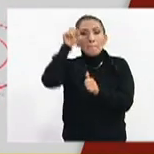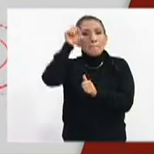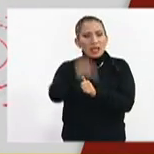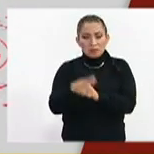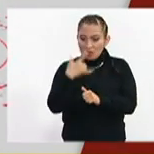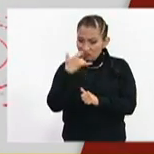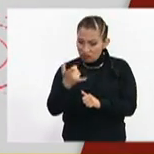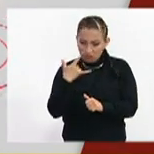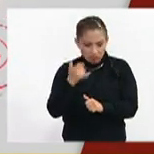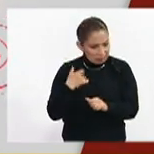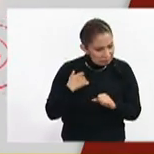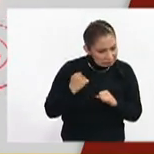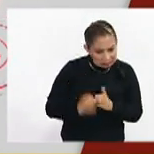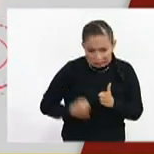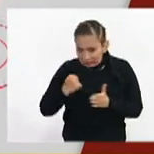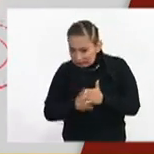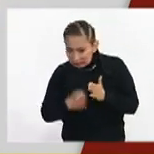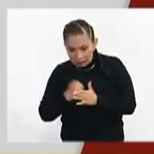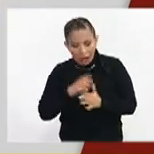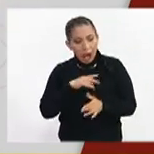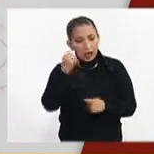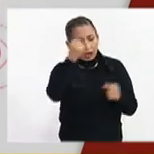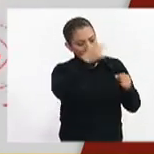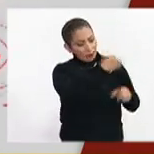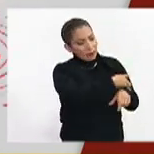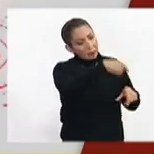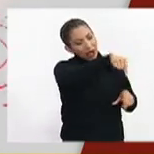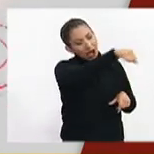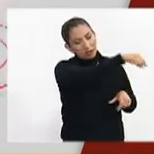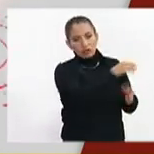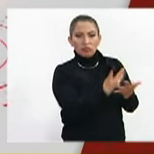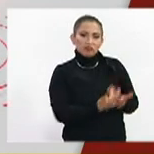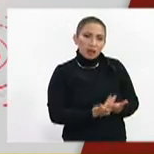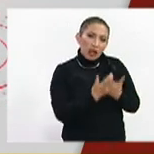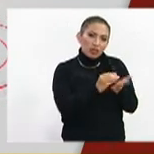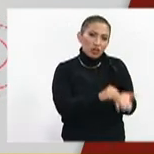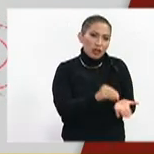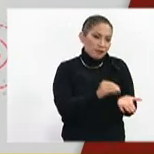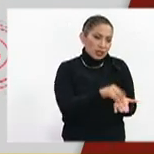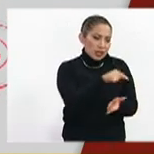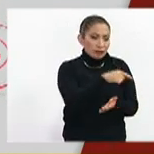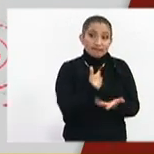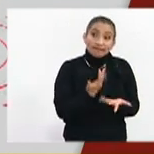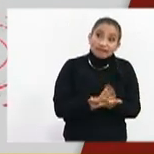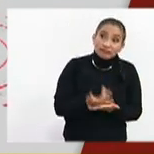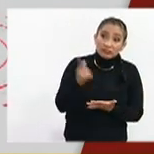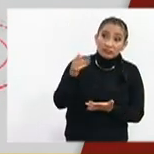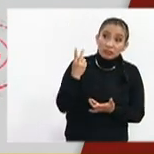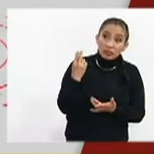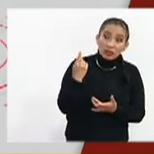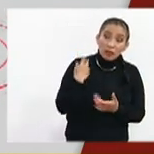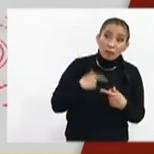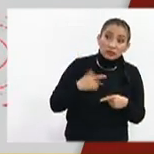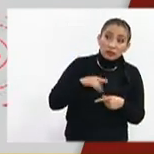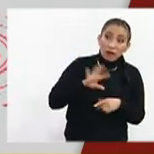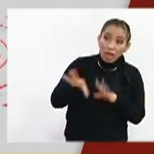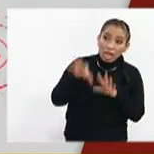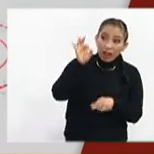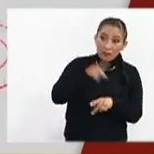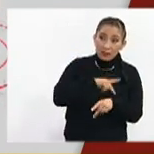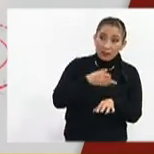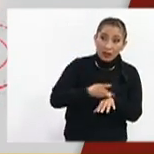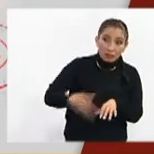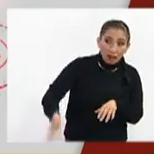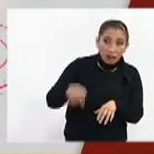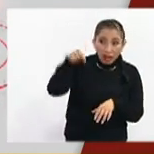misma intensidad. Suponemos que hay familias que, por supuesto, siguen esperando noticias de estas 25 personas que puedan